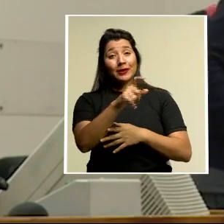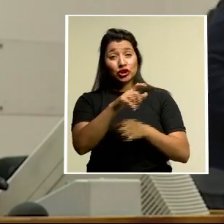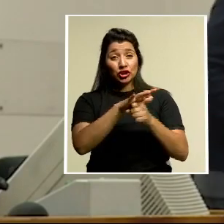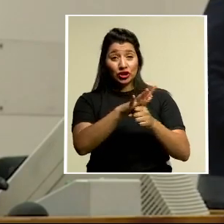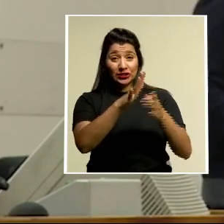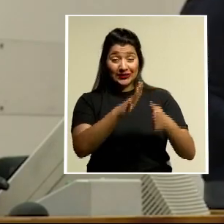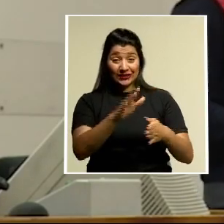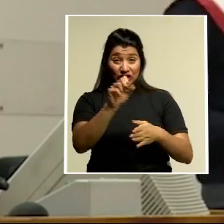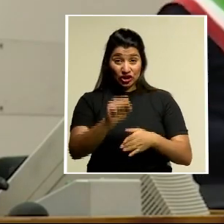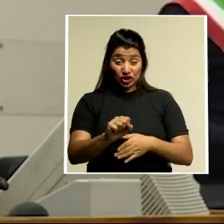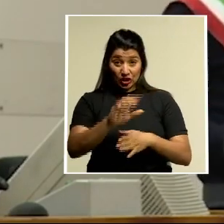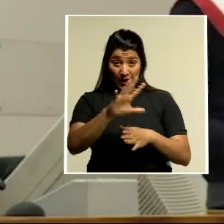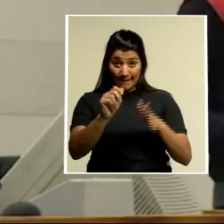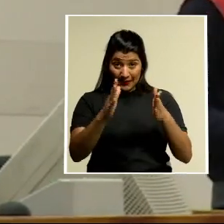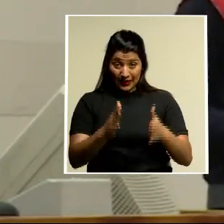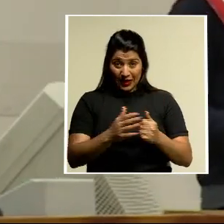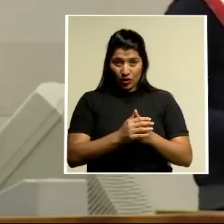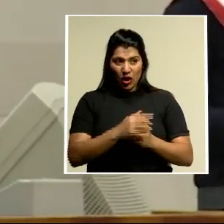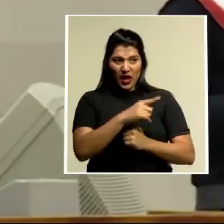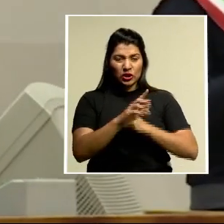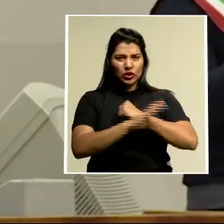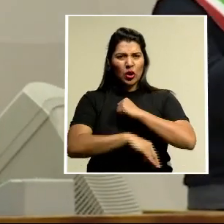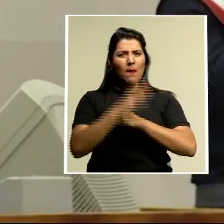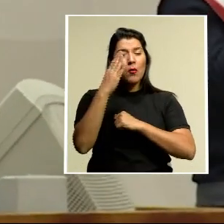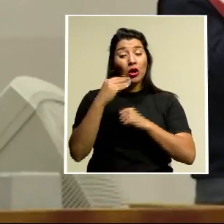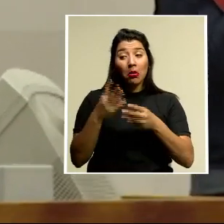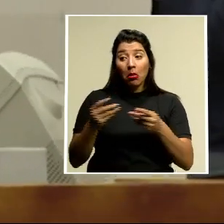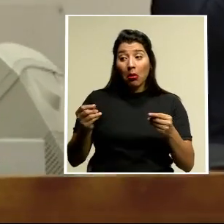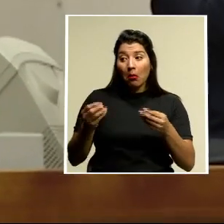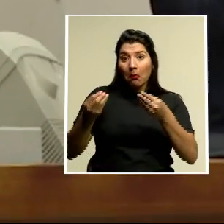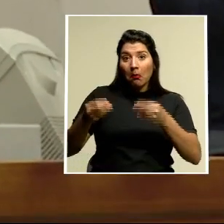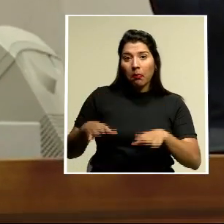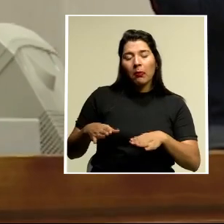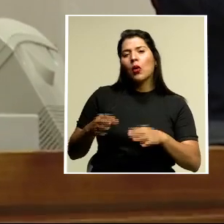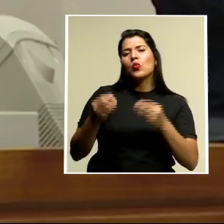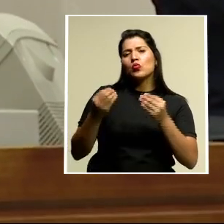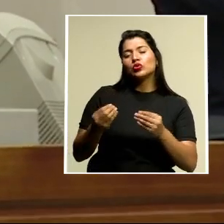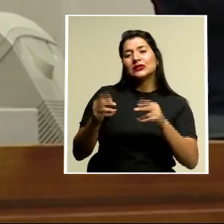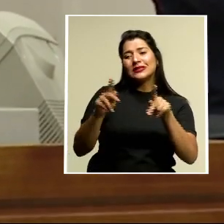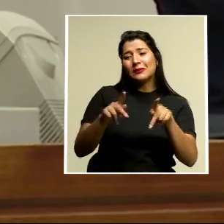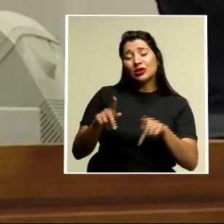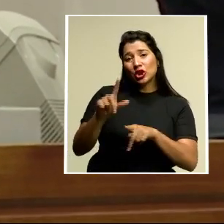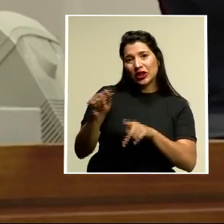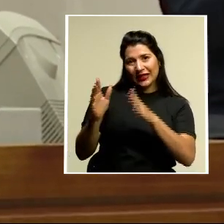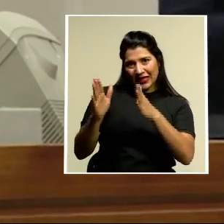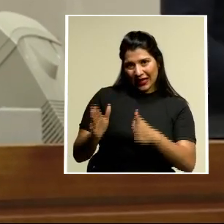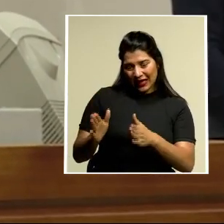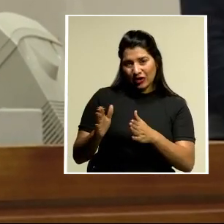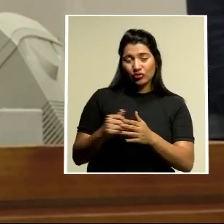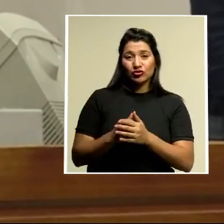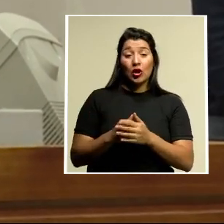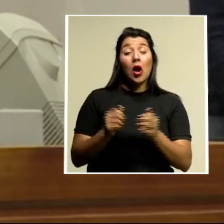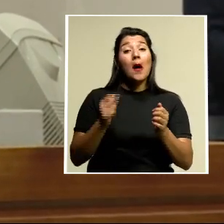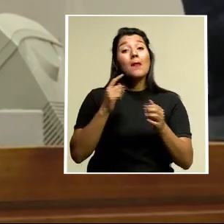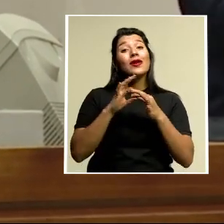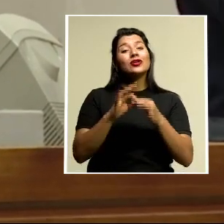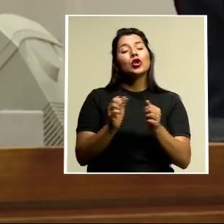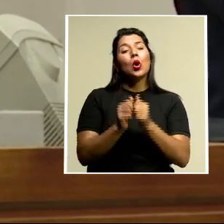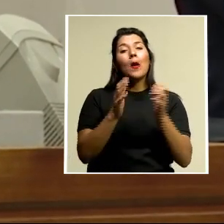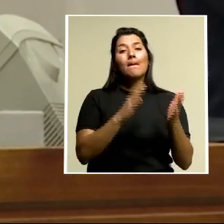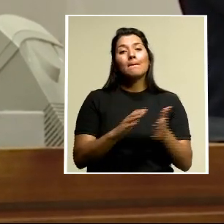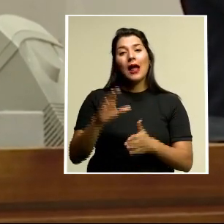Murillo son capaces de todo, pero cree que la resistencia está montada y va a ir encontrando cauce. Porque es importante que la